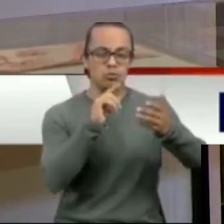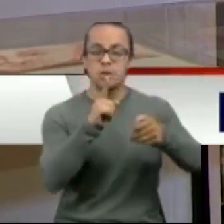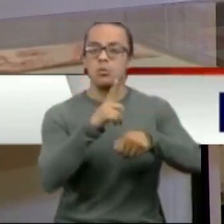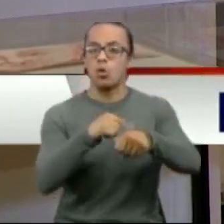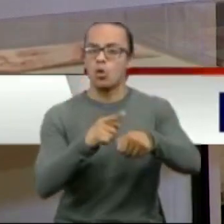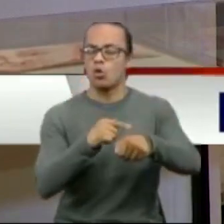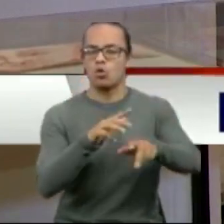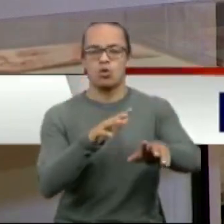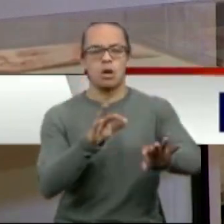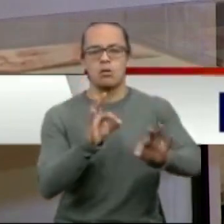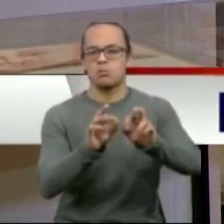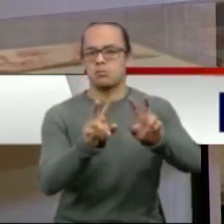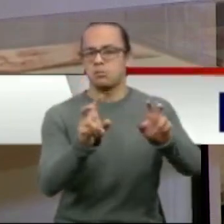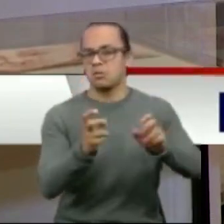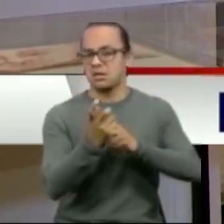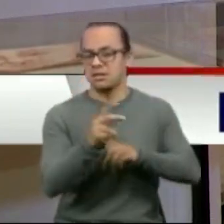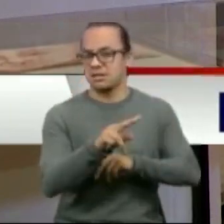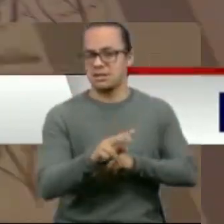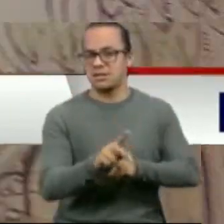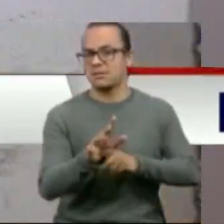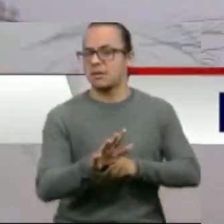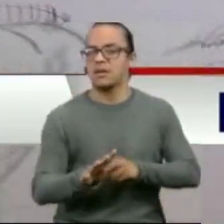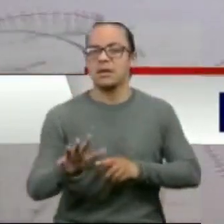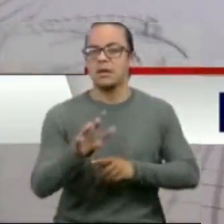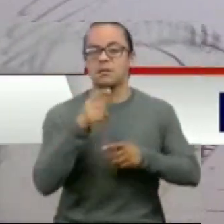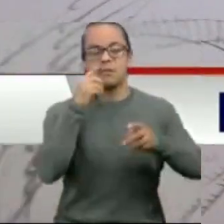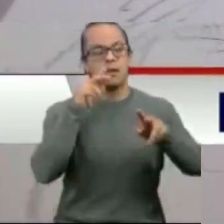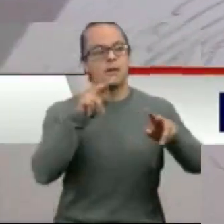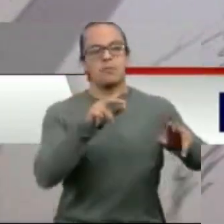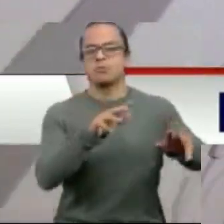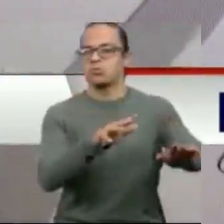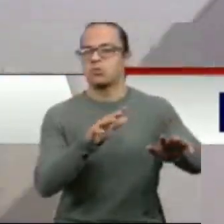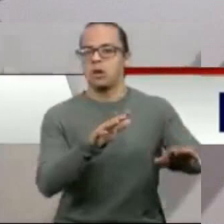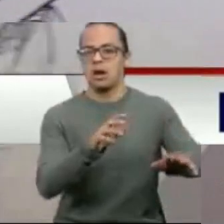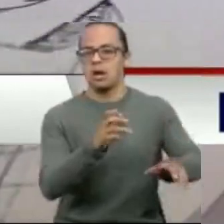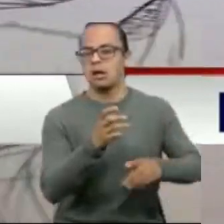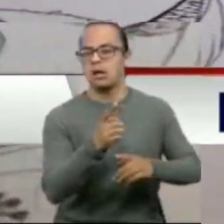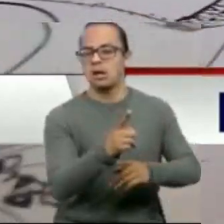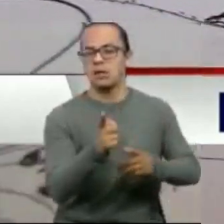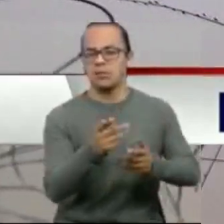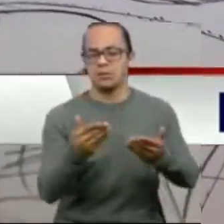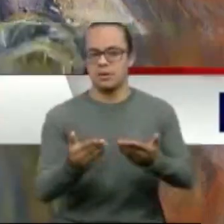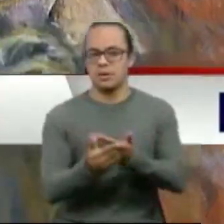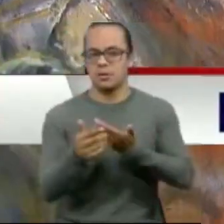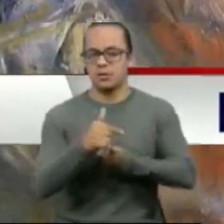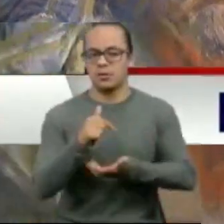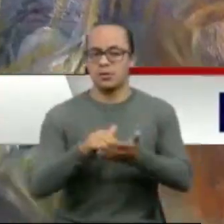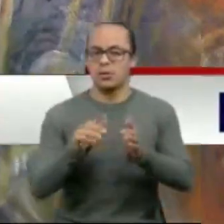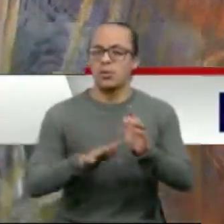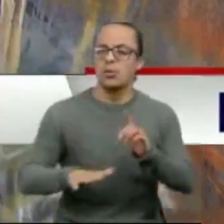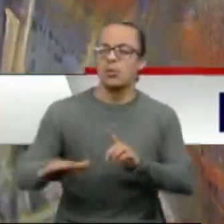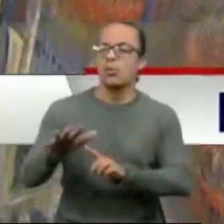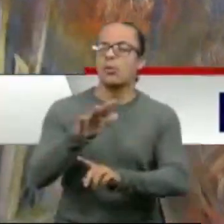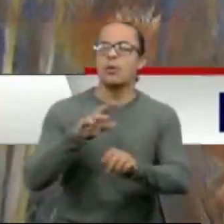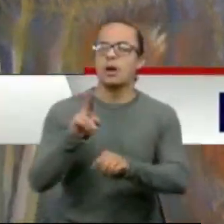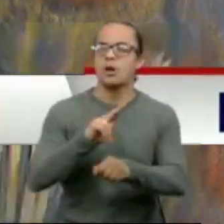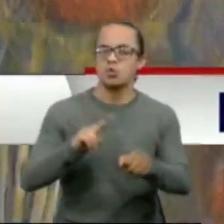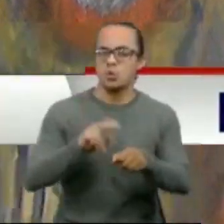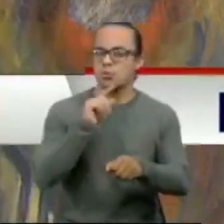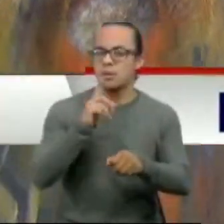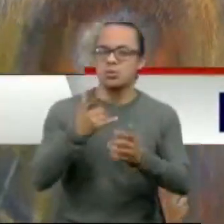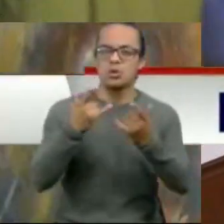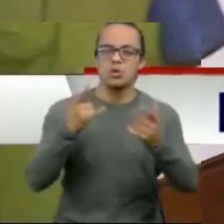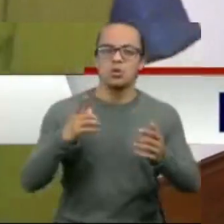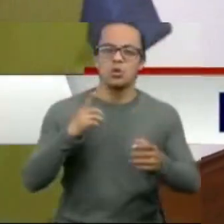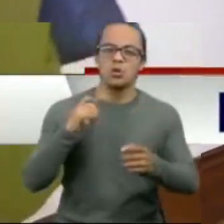entonces realmente es una fiesta para la vista. Proveniente de una región donde el misterio de la naturaleza y los ritos ancestrales